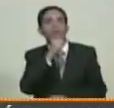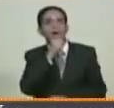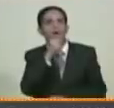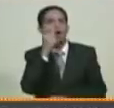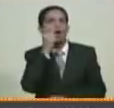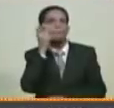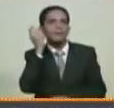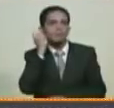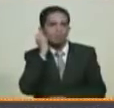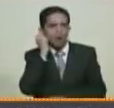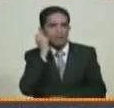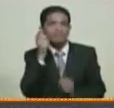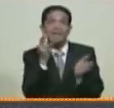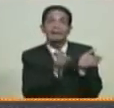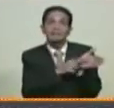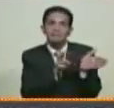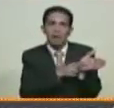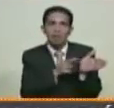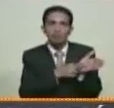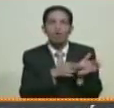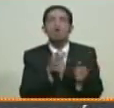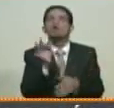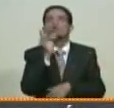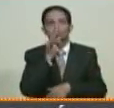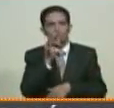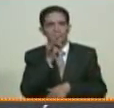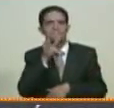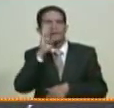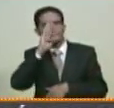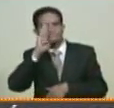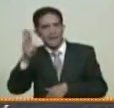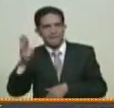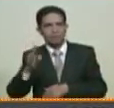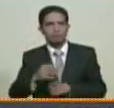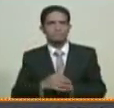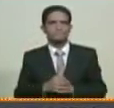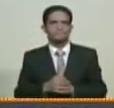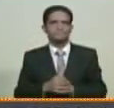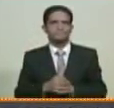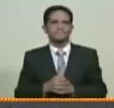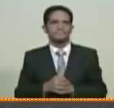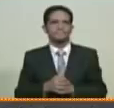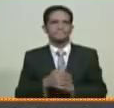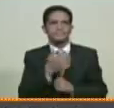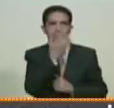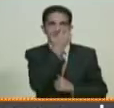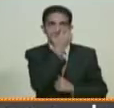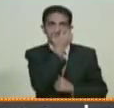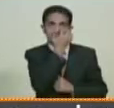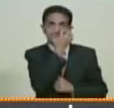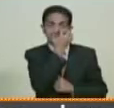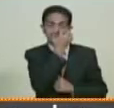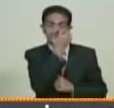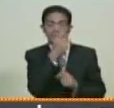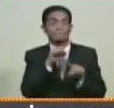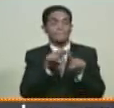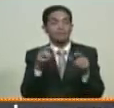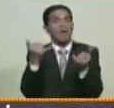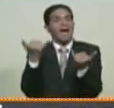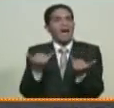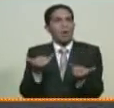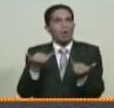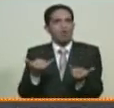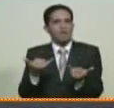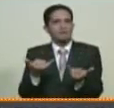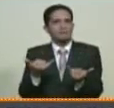del seguro social siguen cobrando por sus cuentas habituales del banco solamente que ahora no van a tener